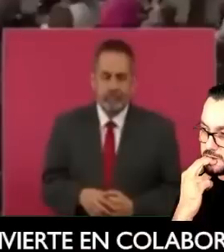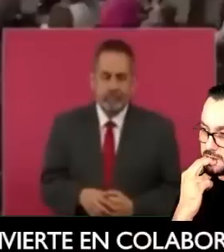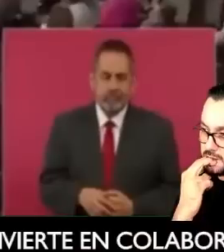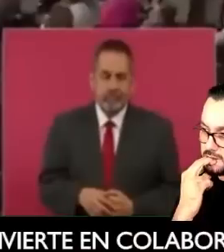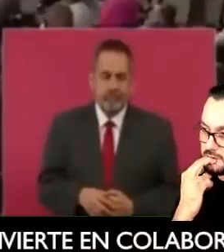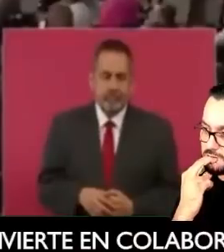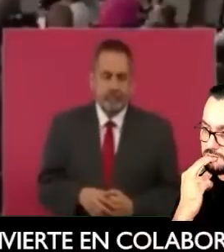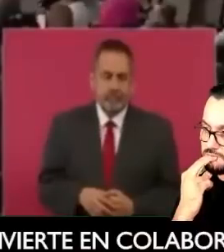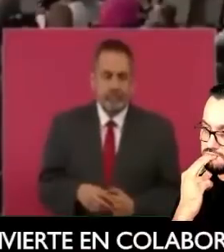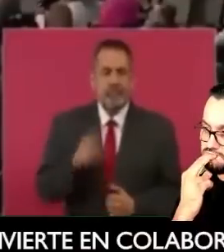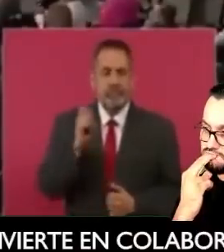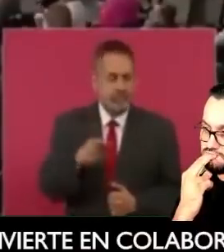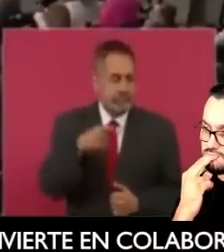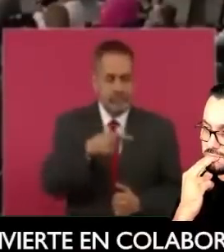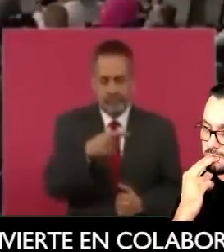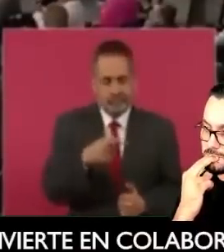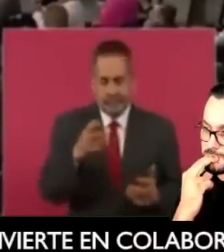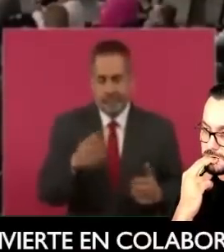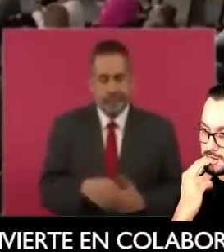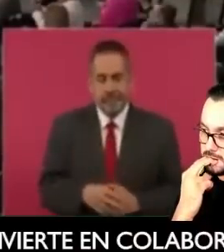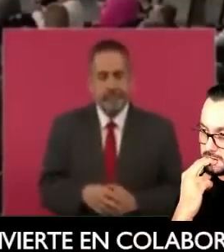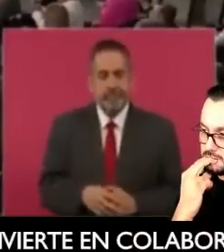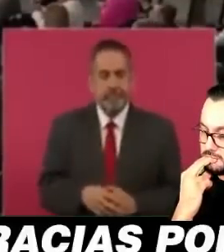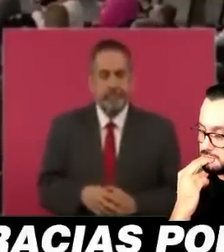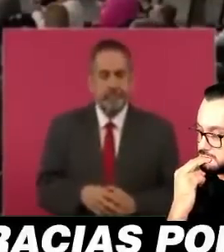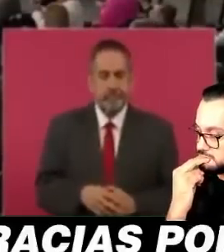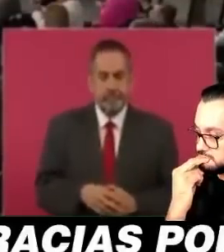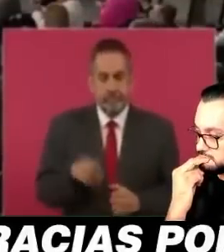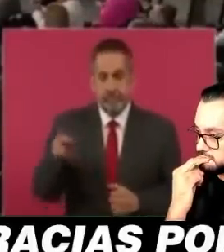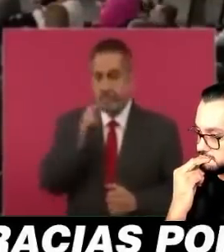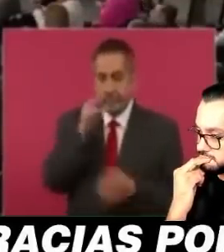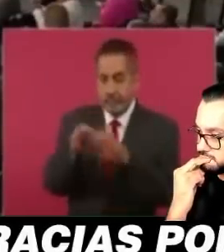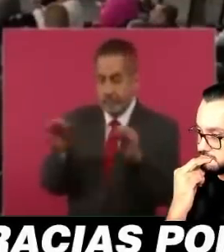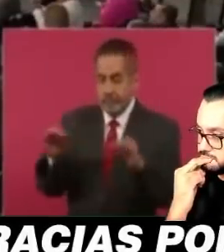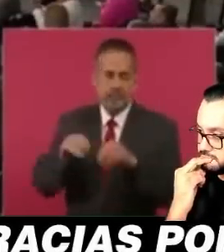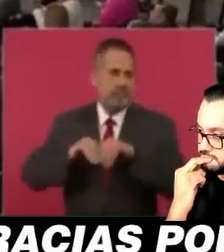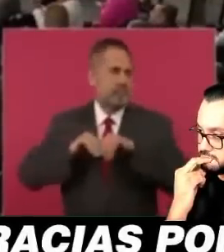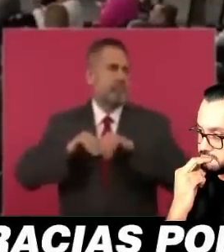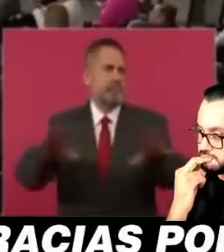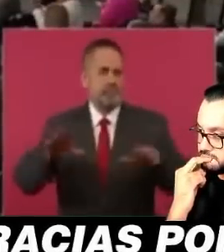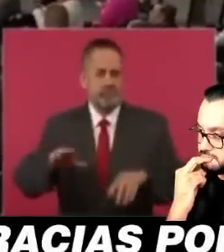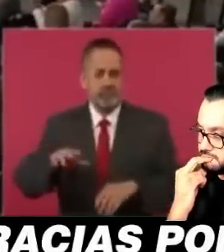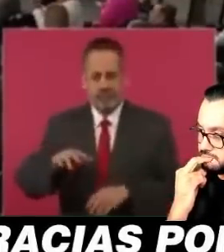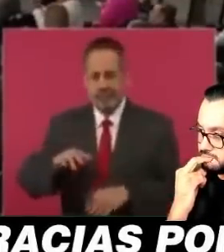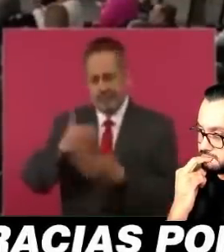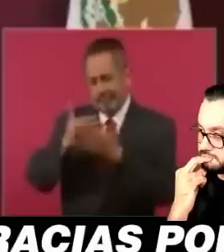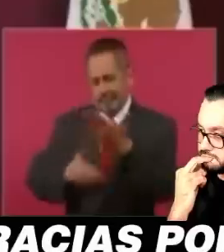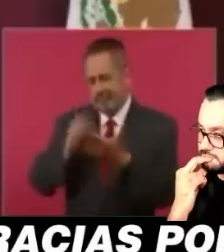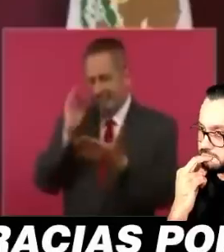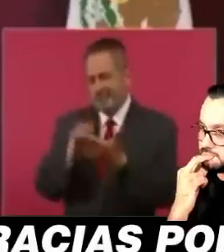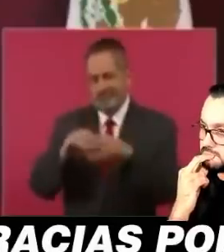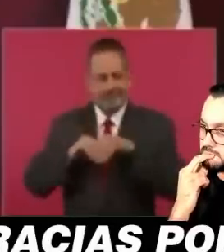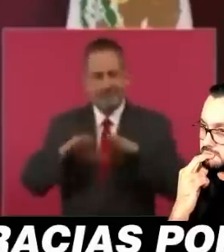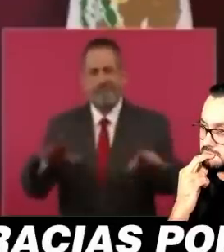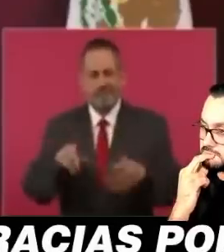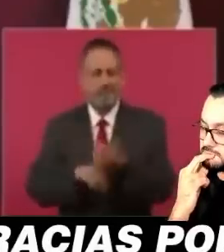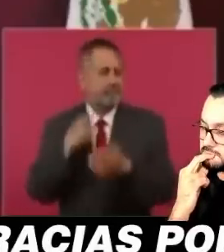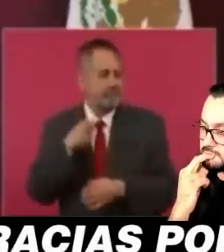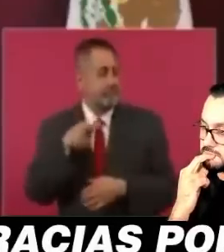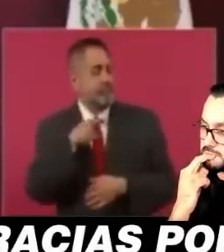es un tratado, la frase, un tratado de